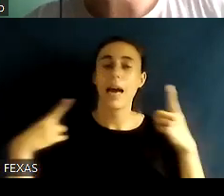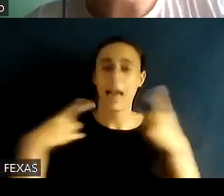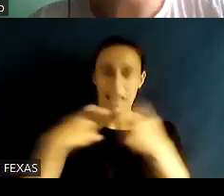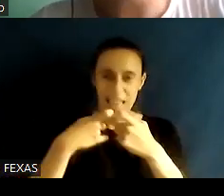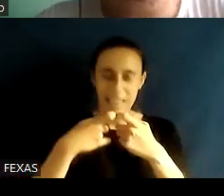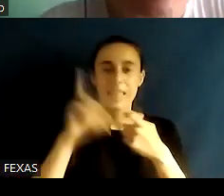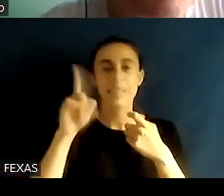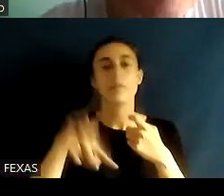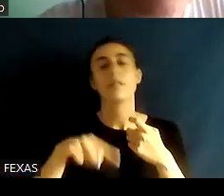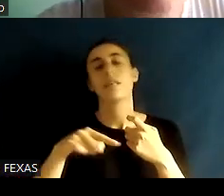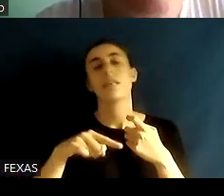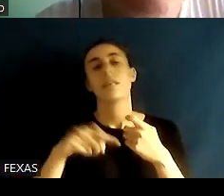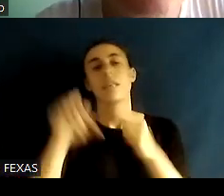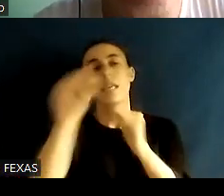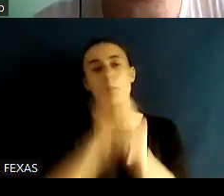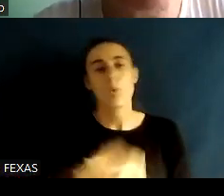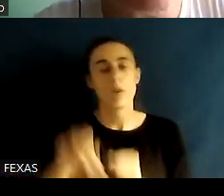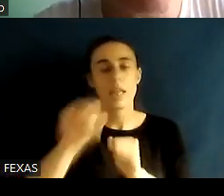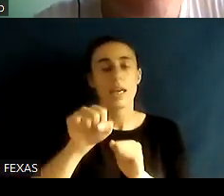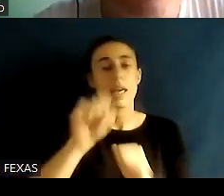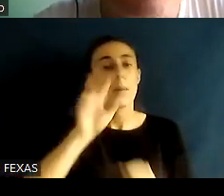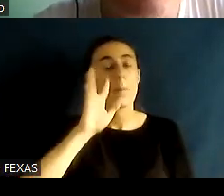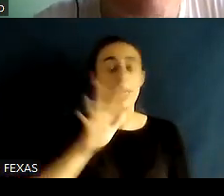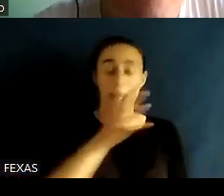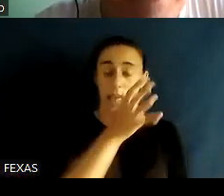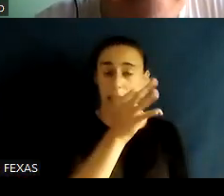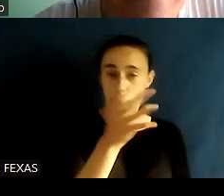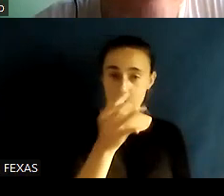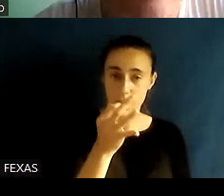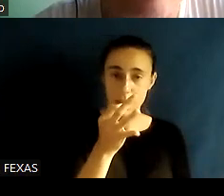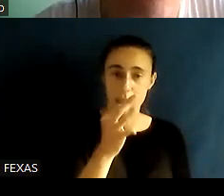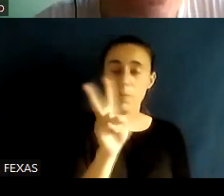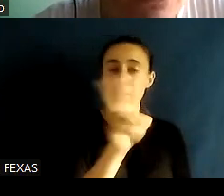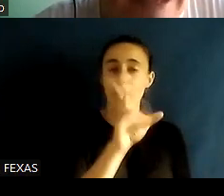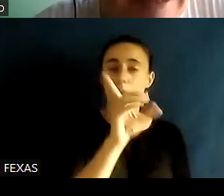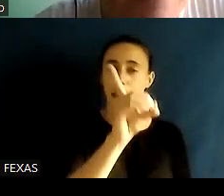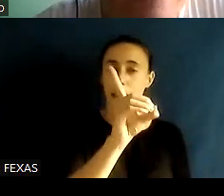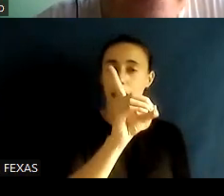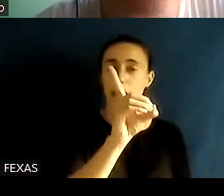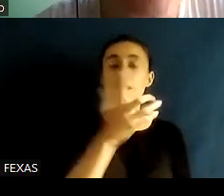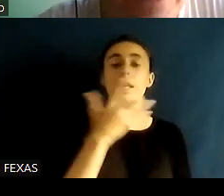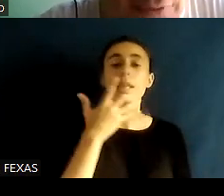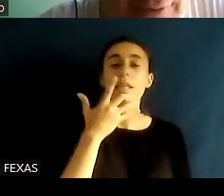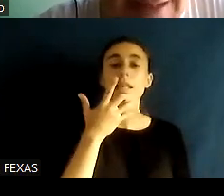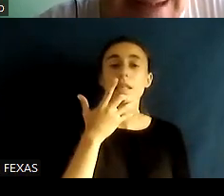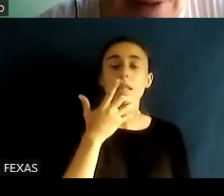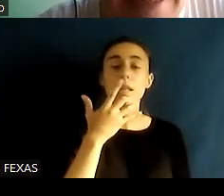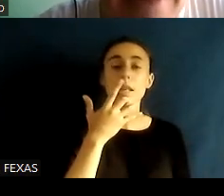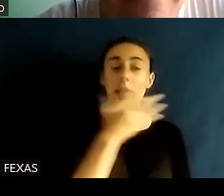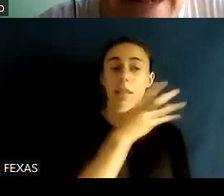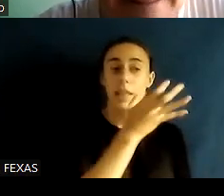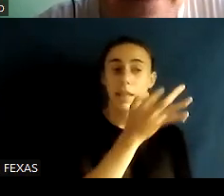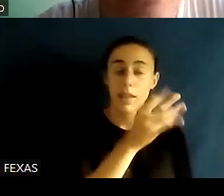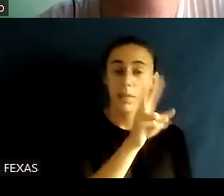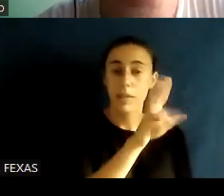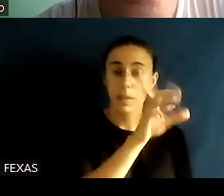además parece ser que un déficit de vitamina D, cuando este está asociado a una